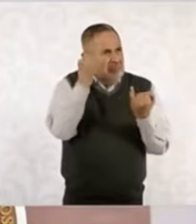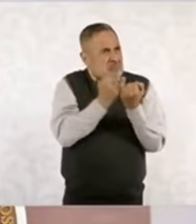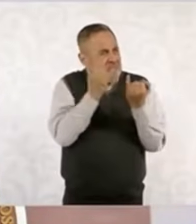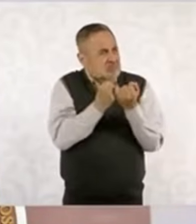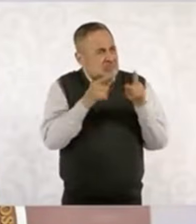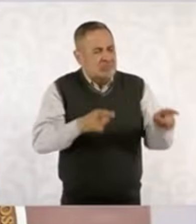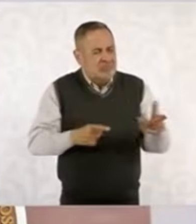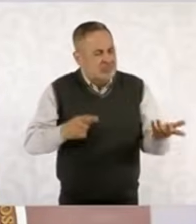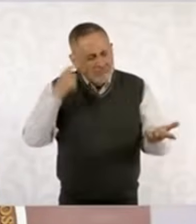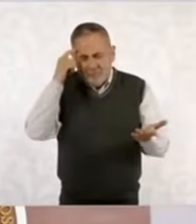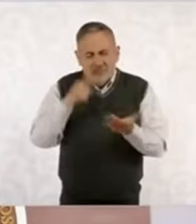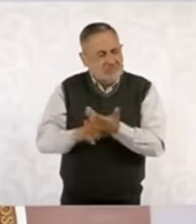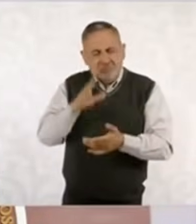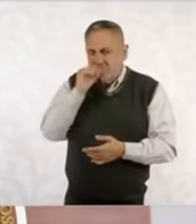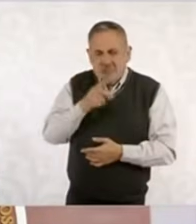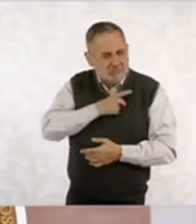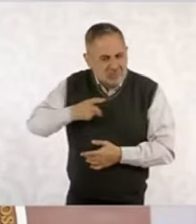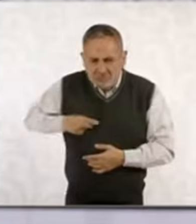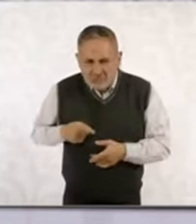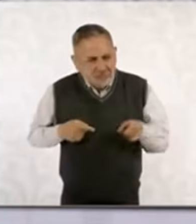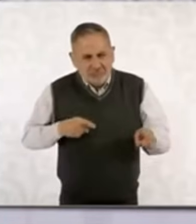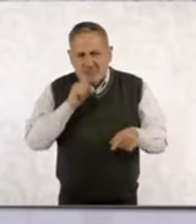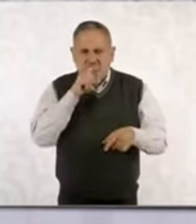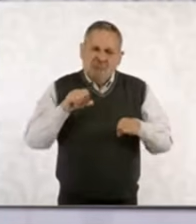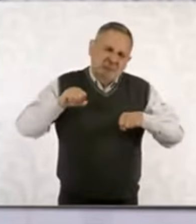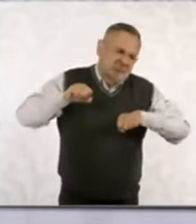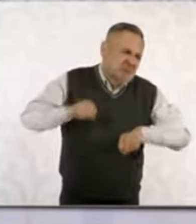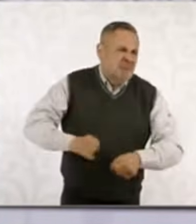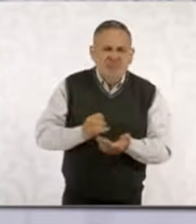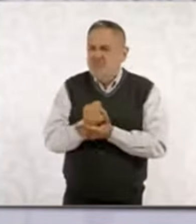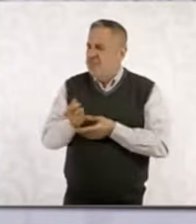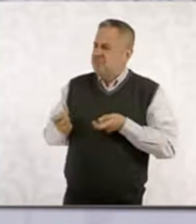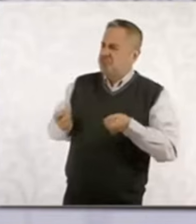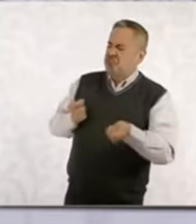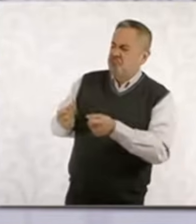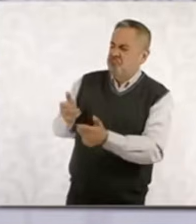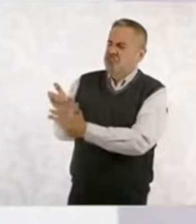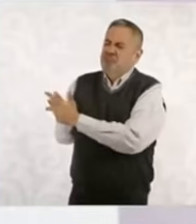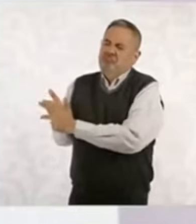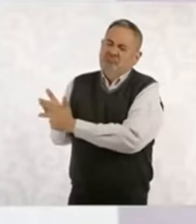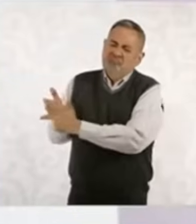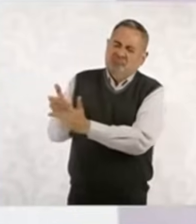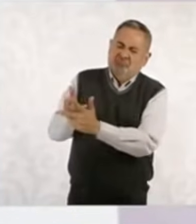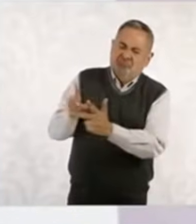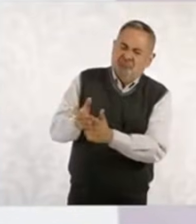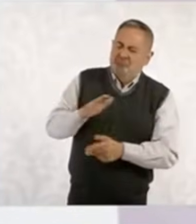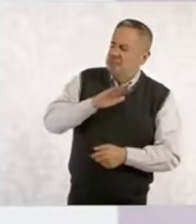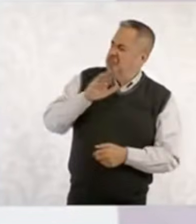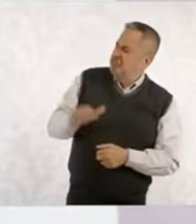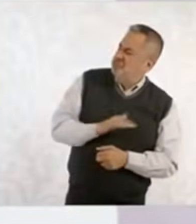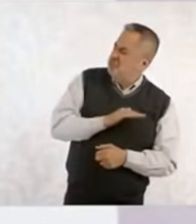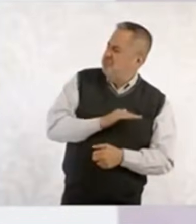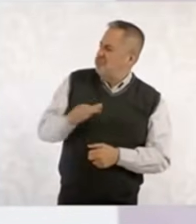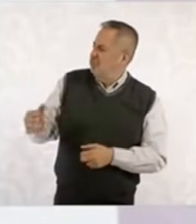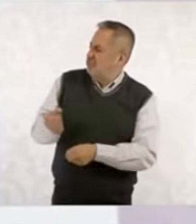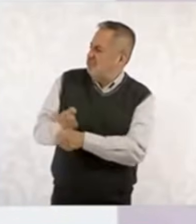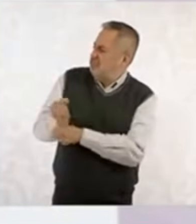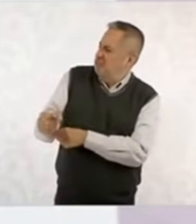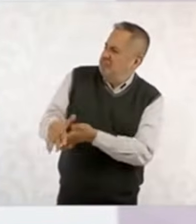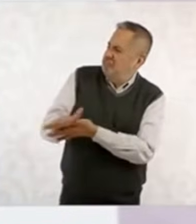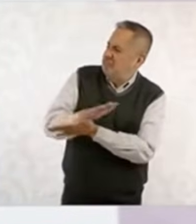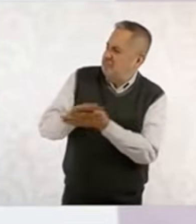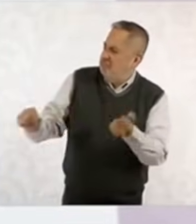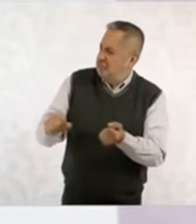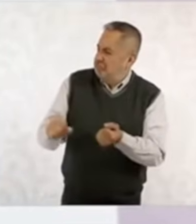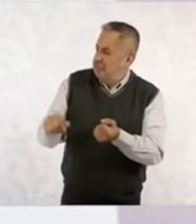regímenes autoritarios que se caracterizan por el asesinato y el exterminio de